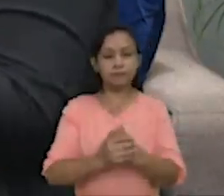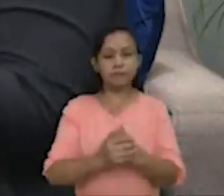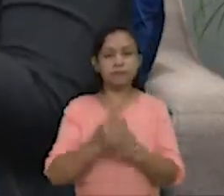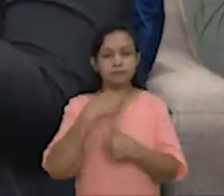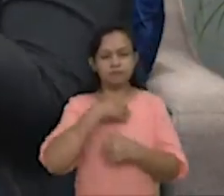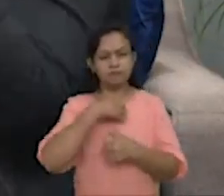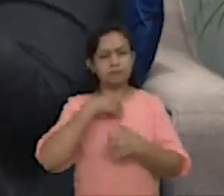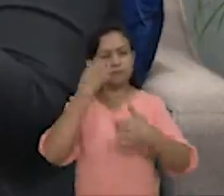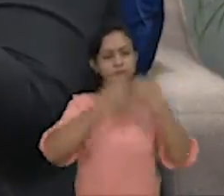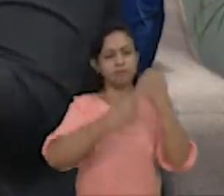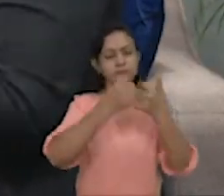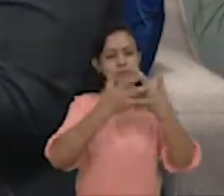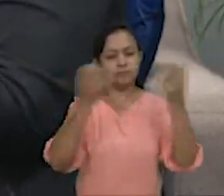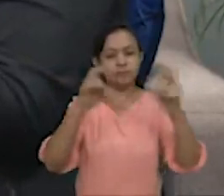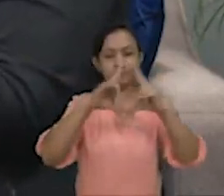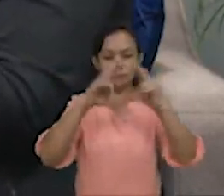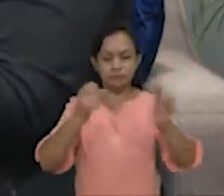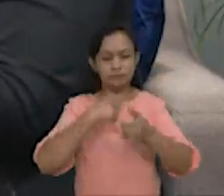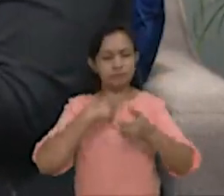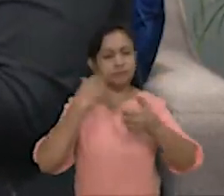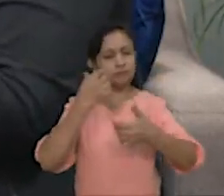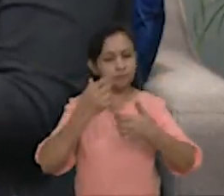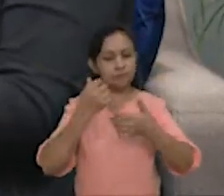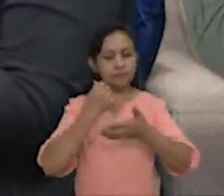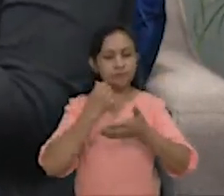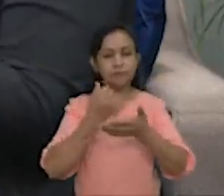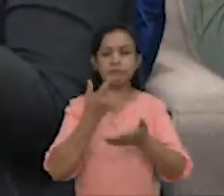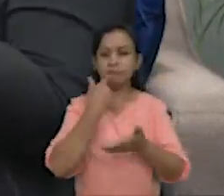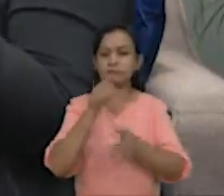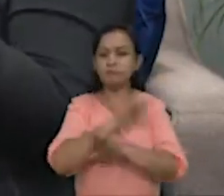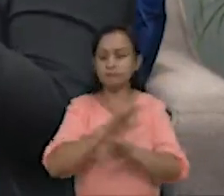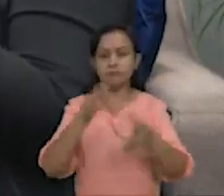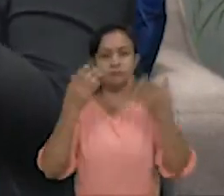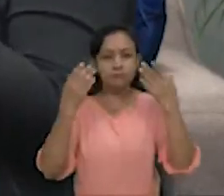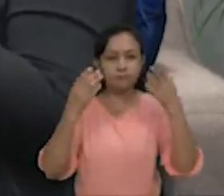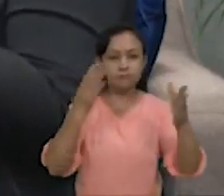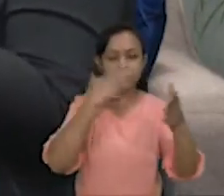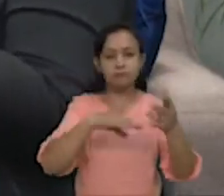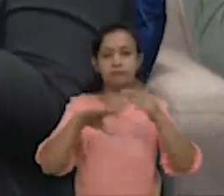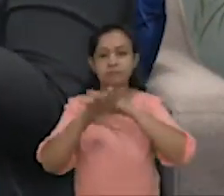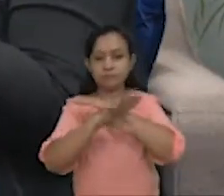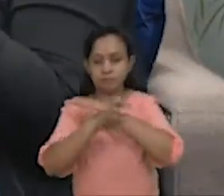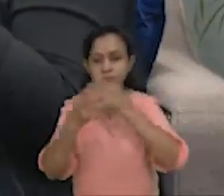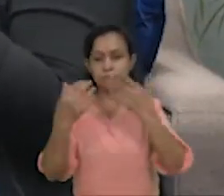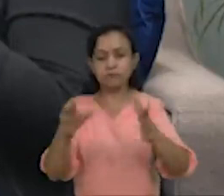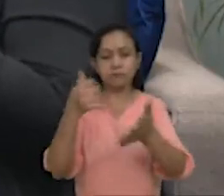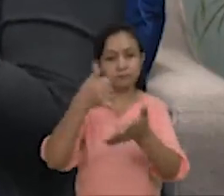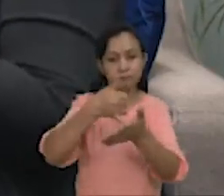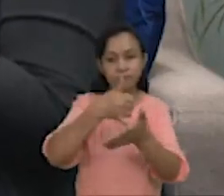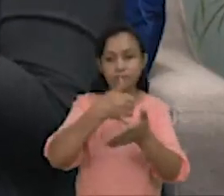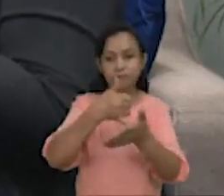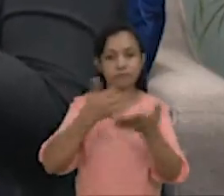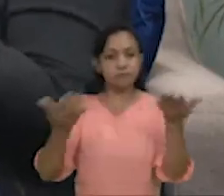mundo, que van a resolver los problemas de Nicaragua, que vamos a acabar con todos los vicios, con la corrupción, con las